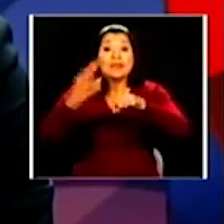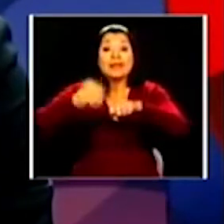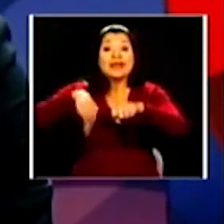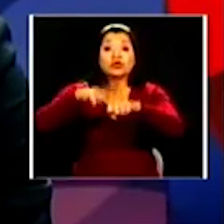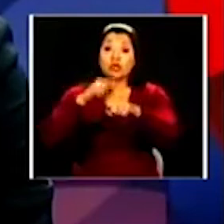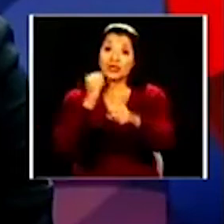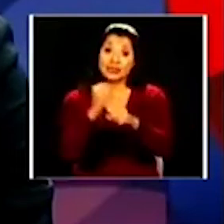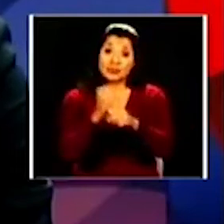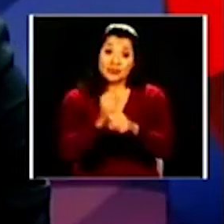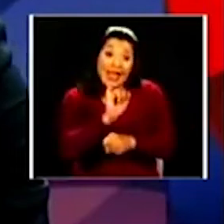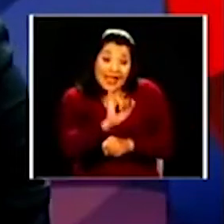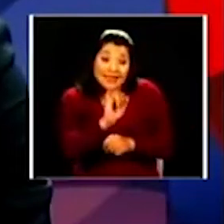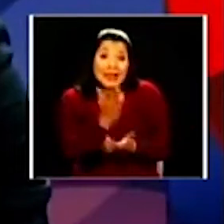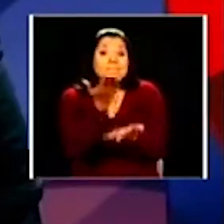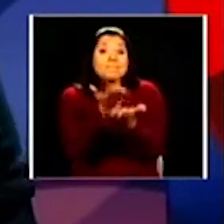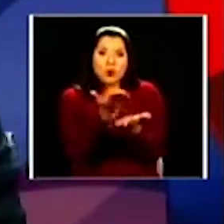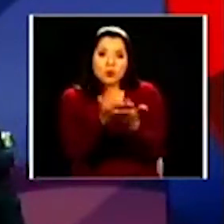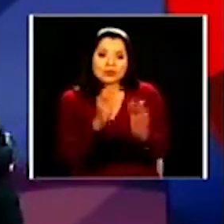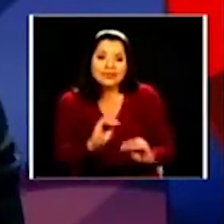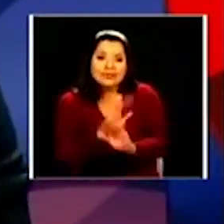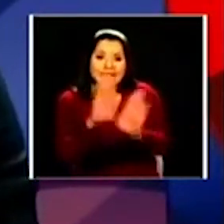situación, también reactivando la economía.